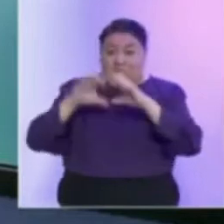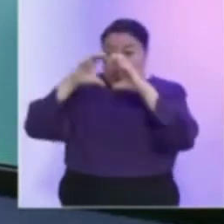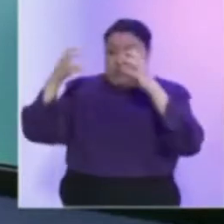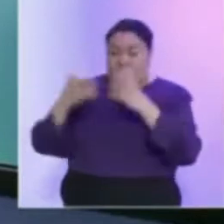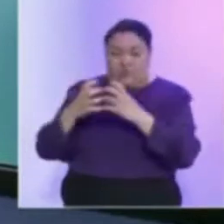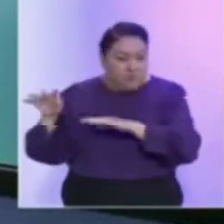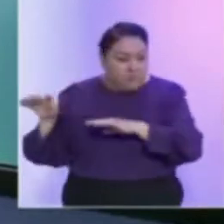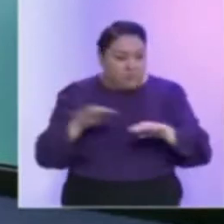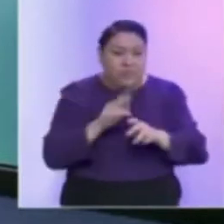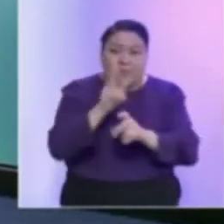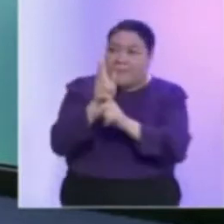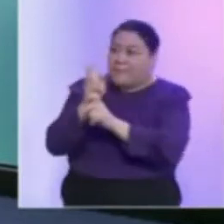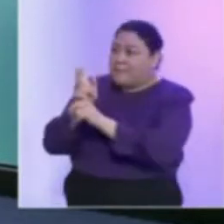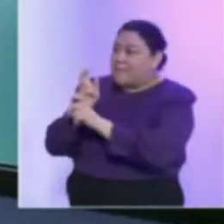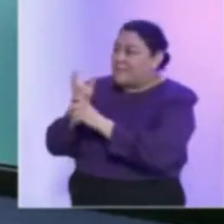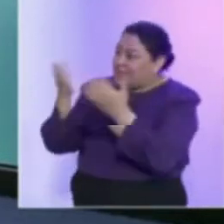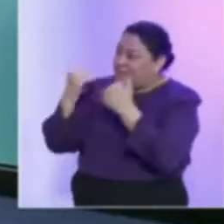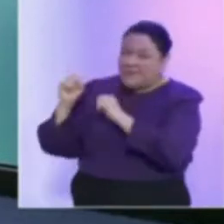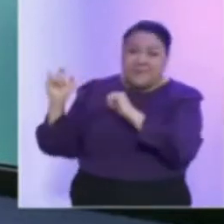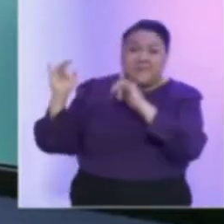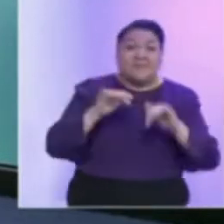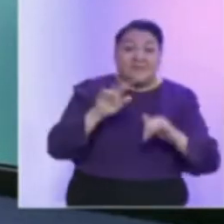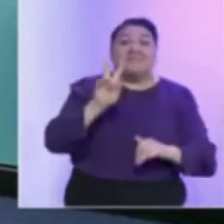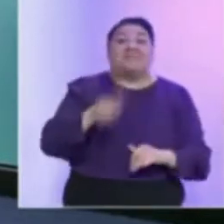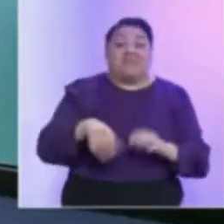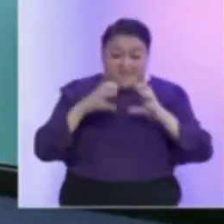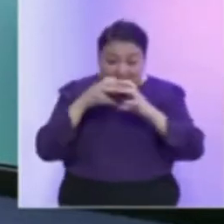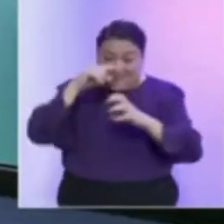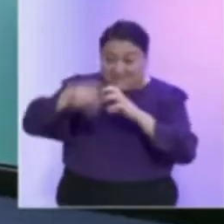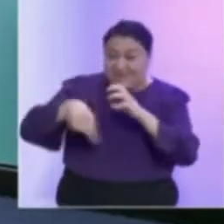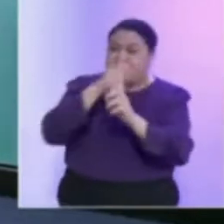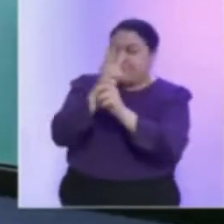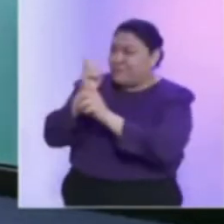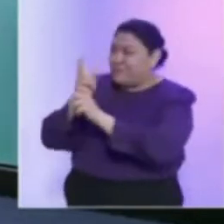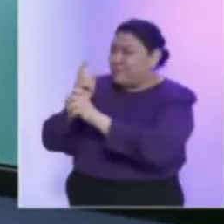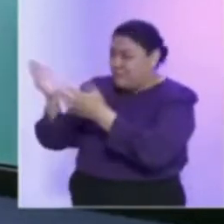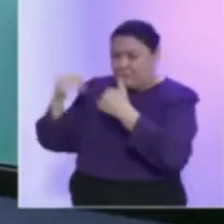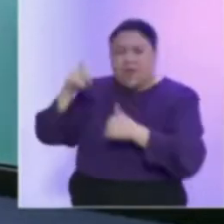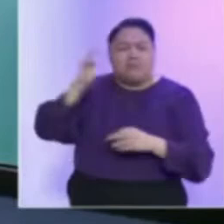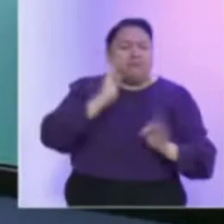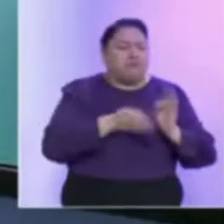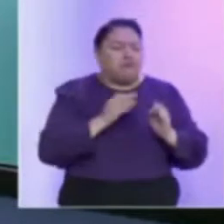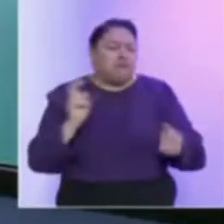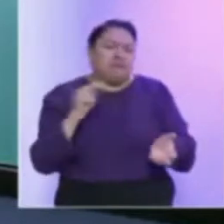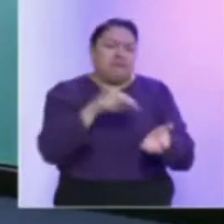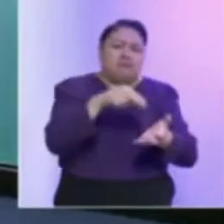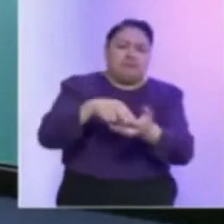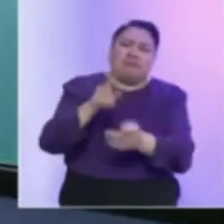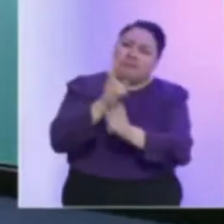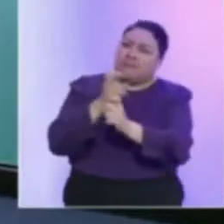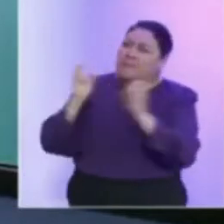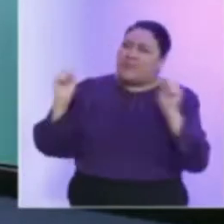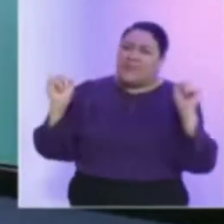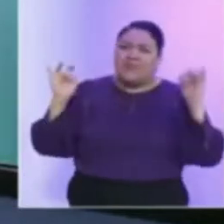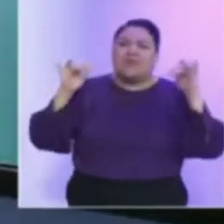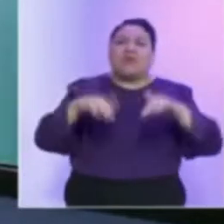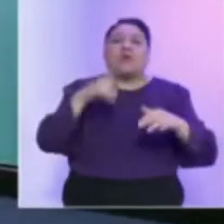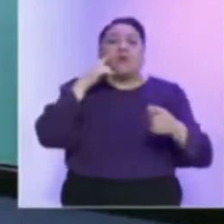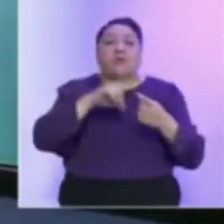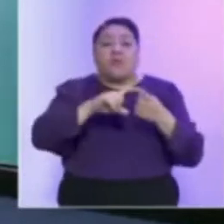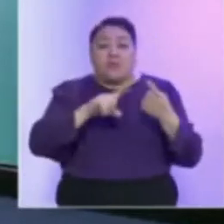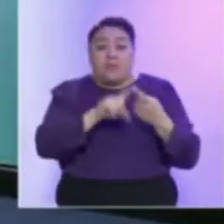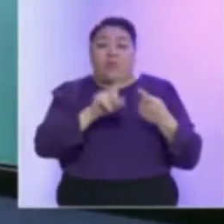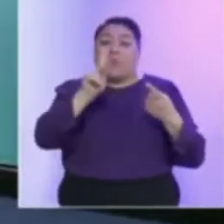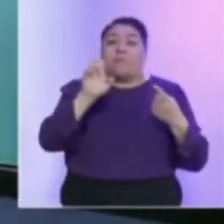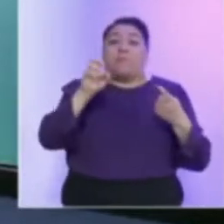que tenemos invitados el día de hoy de todo el mundo. Se ha convocado y han aceptado esta convocatoria, por ejemplo,